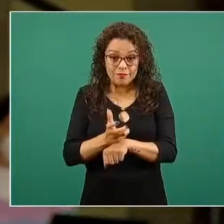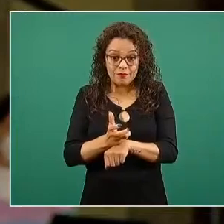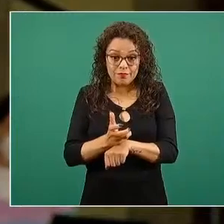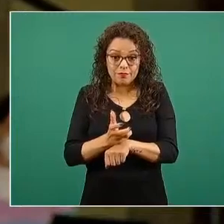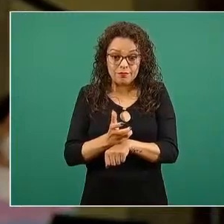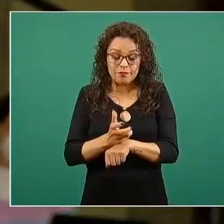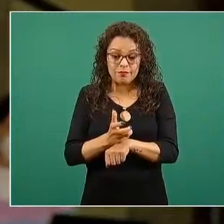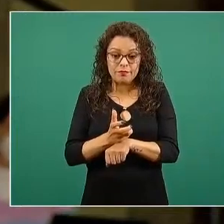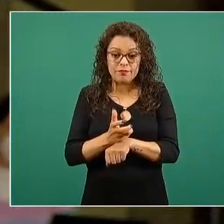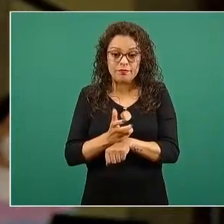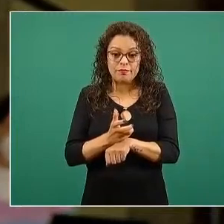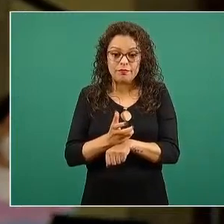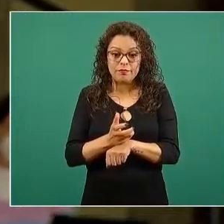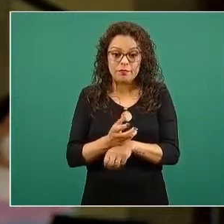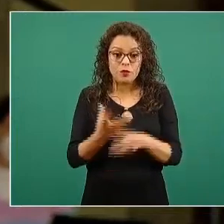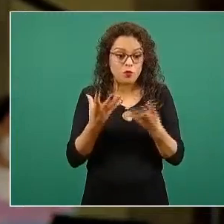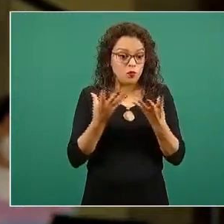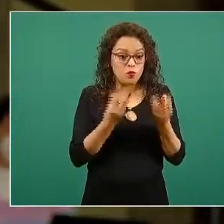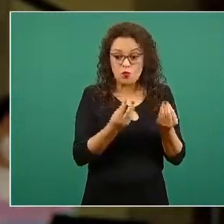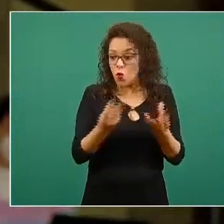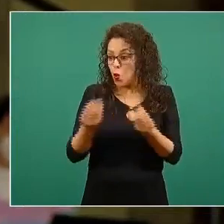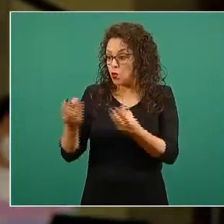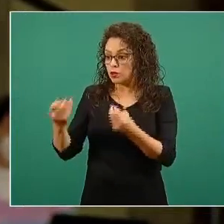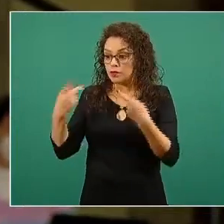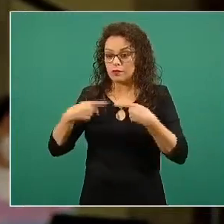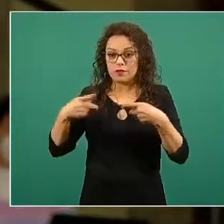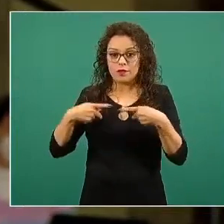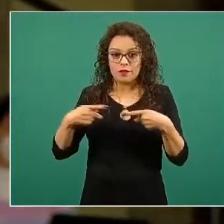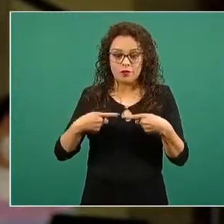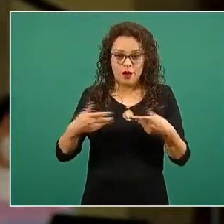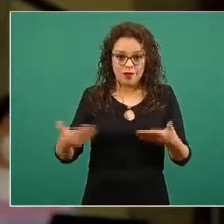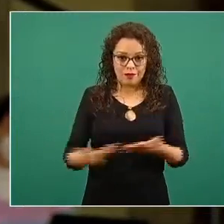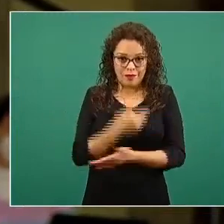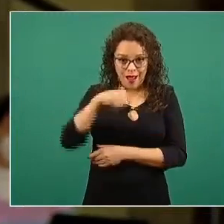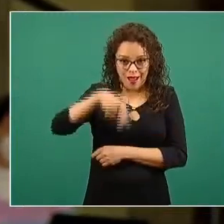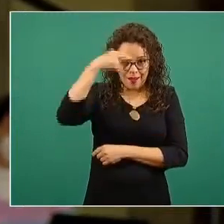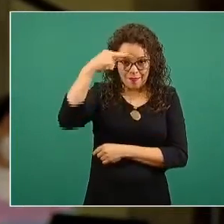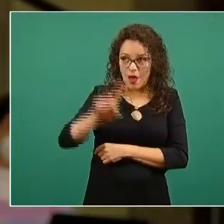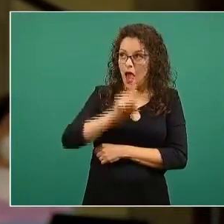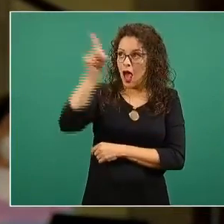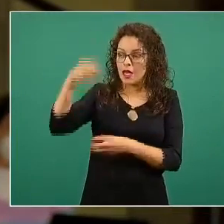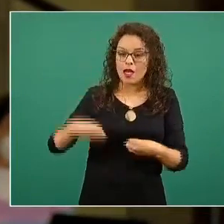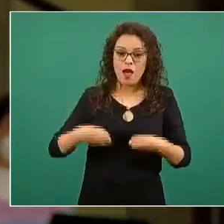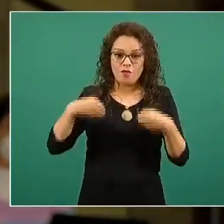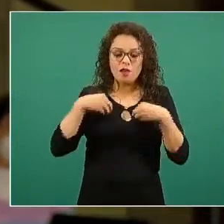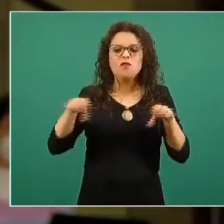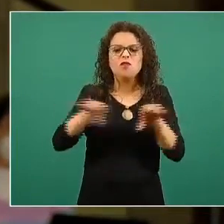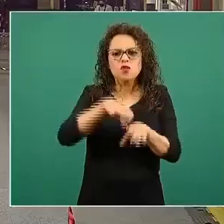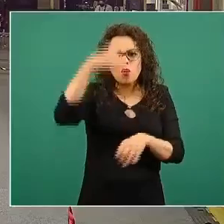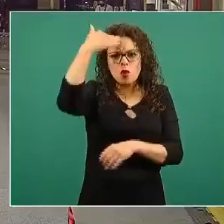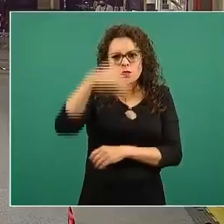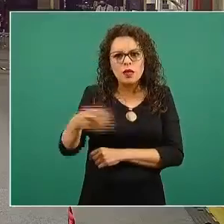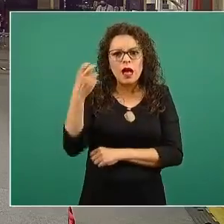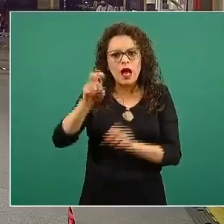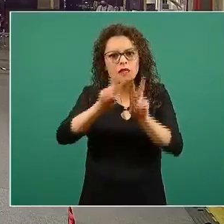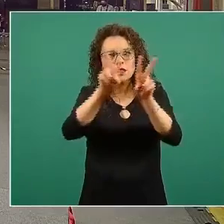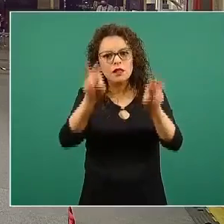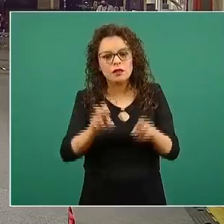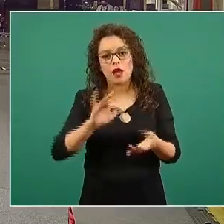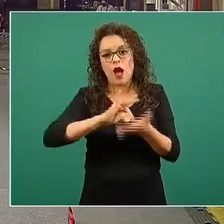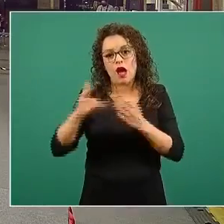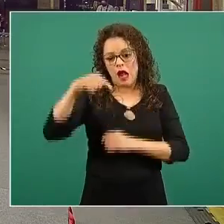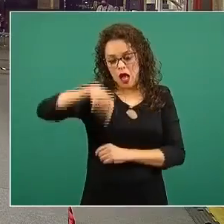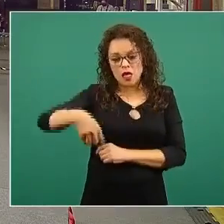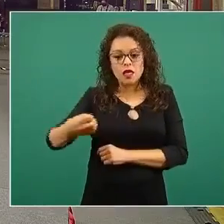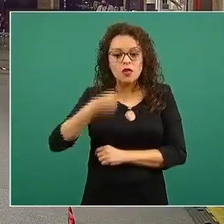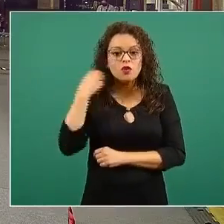informan muchos de los compatriotas por medio de estas conferencias. Claro, con mucho gusto.